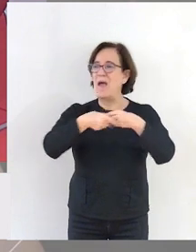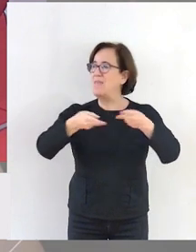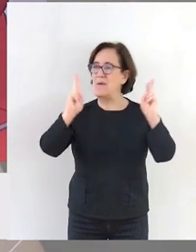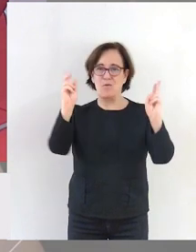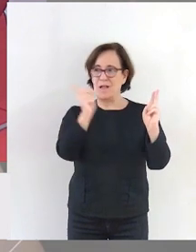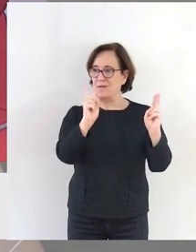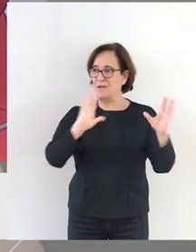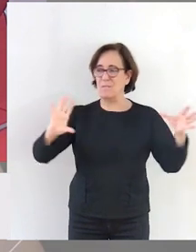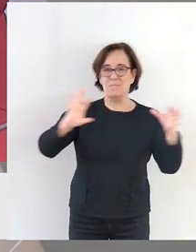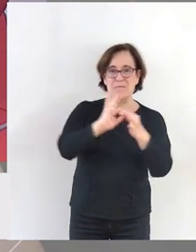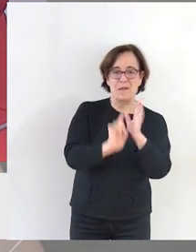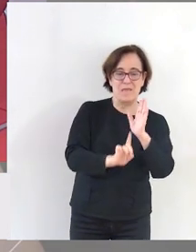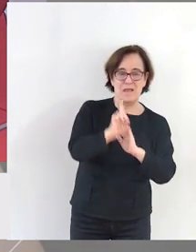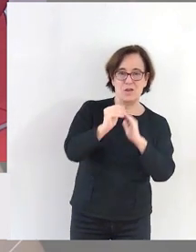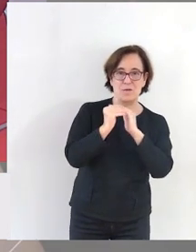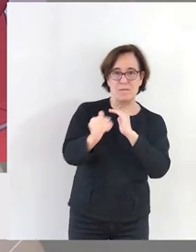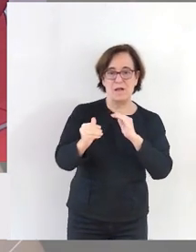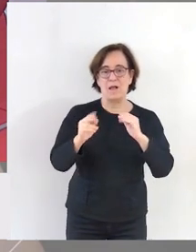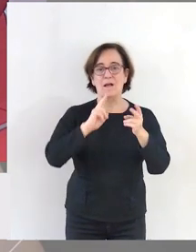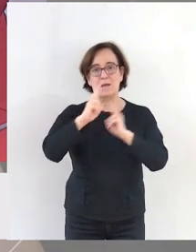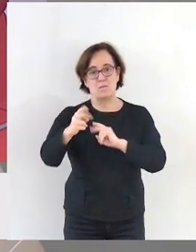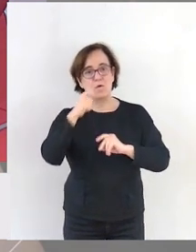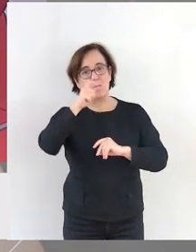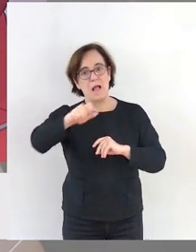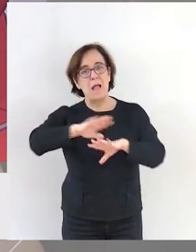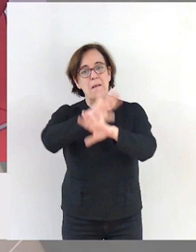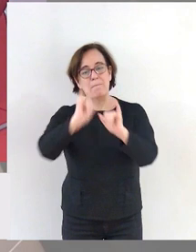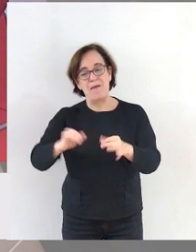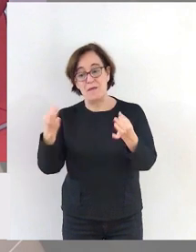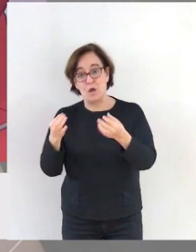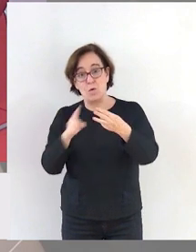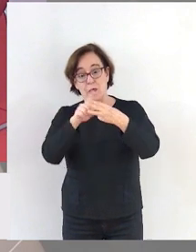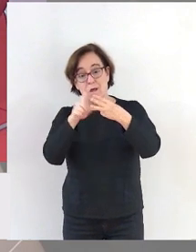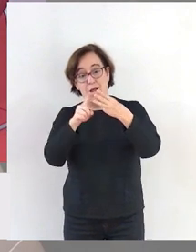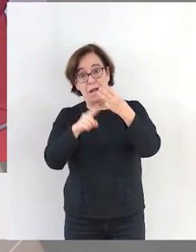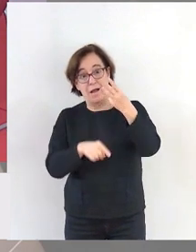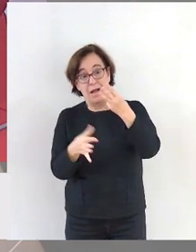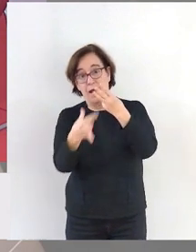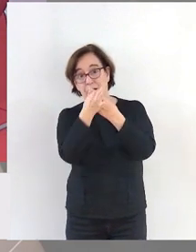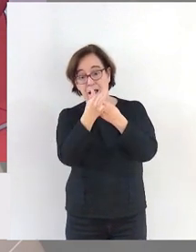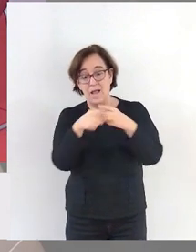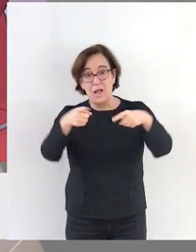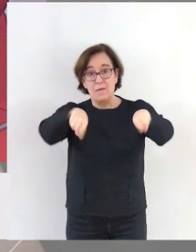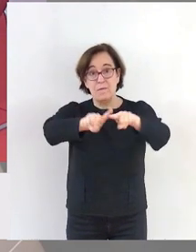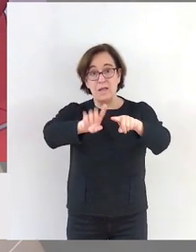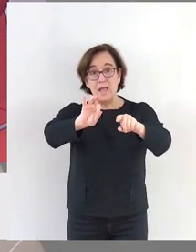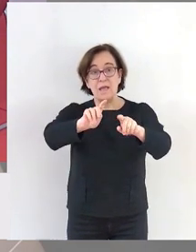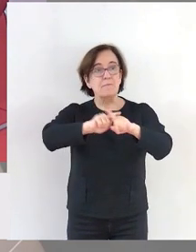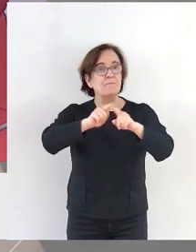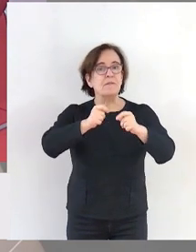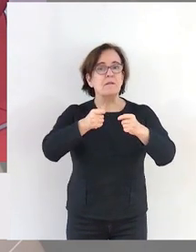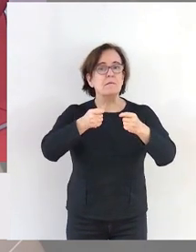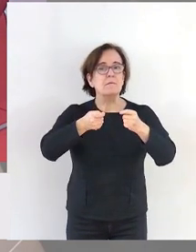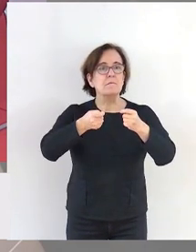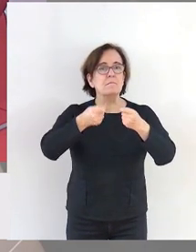tratan de conjugar desarrollo sostenible respuesta humanitaria y paz y seguridad cuando ellos lo que están haciendo es exportar